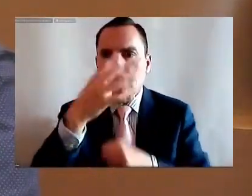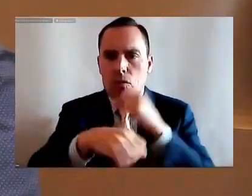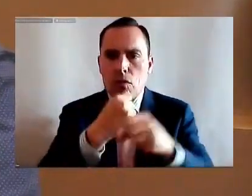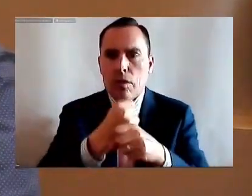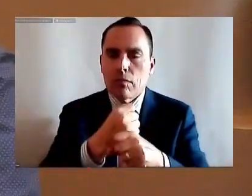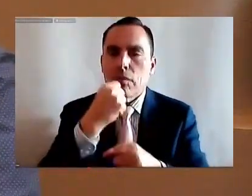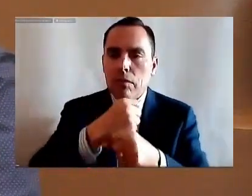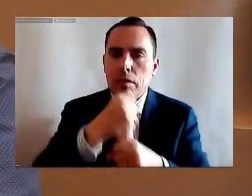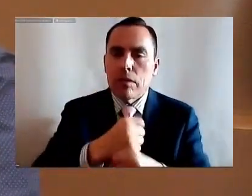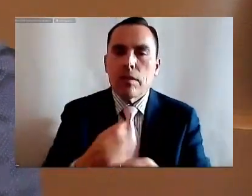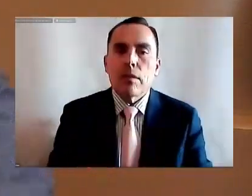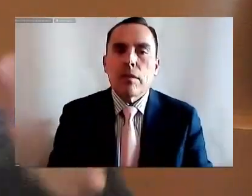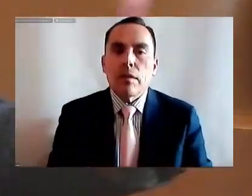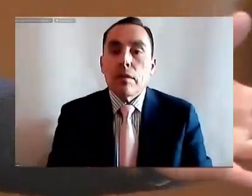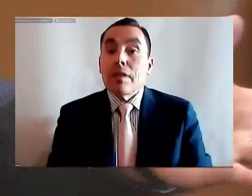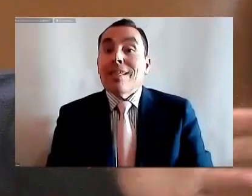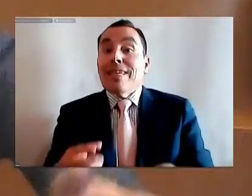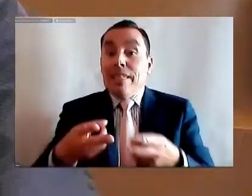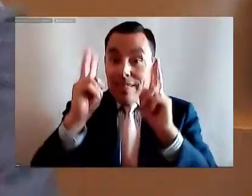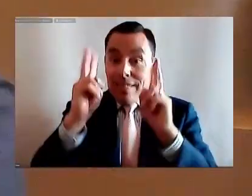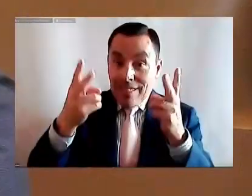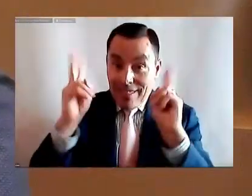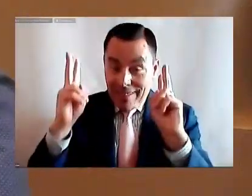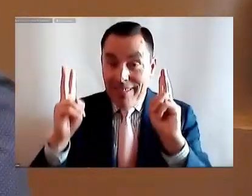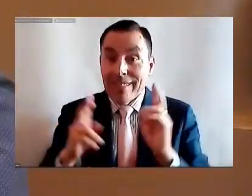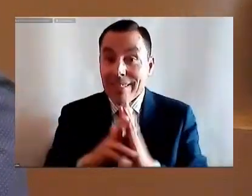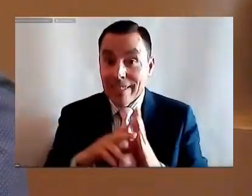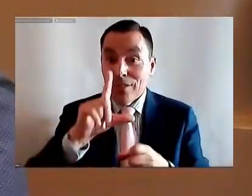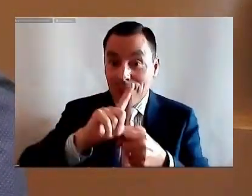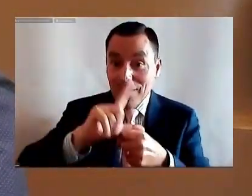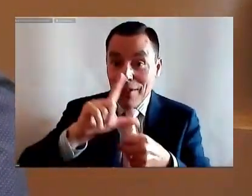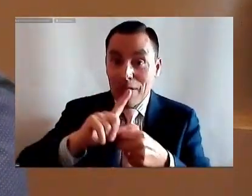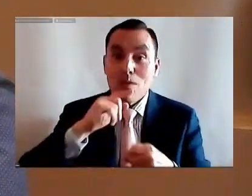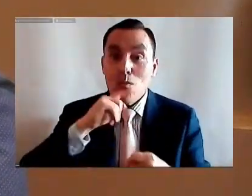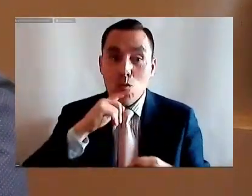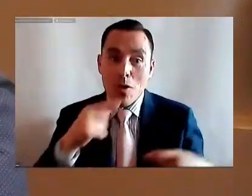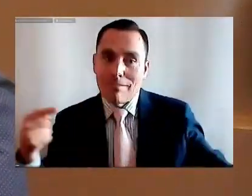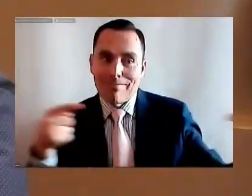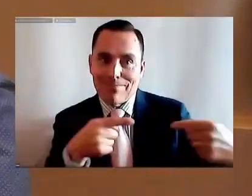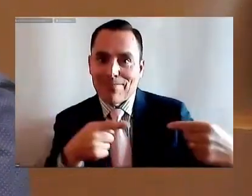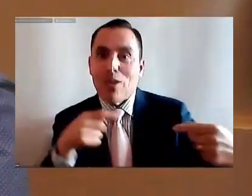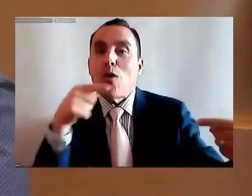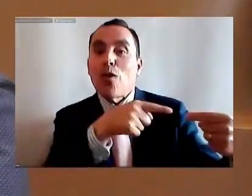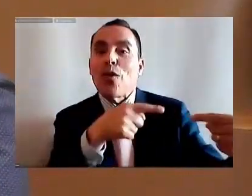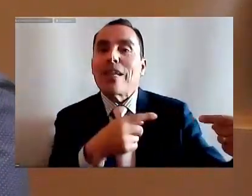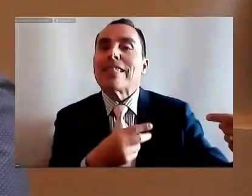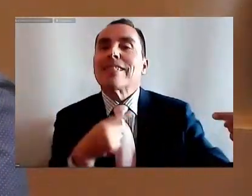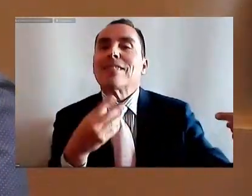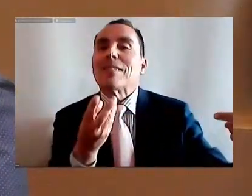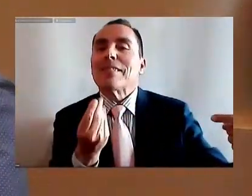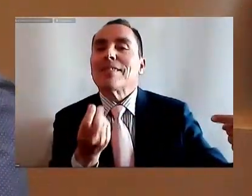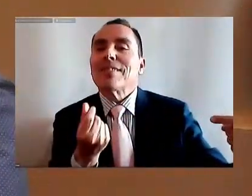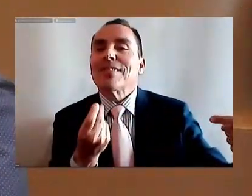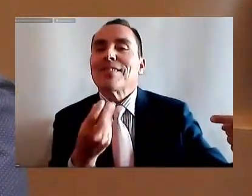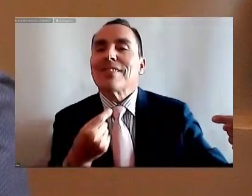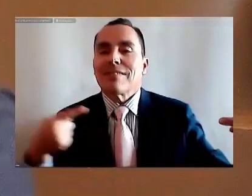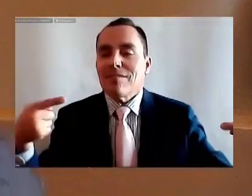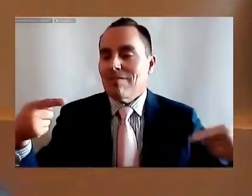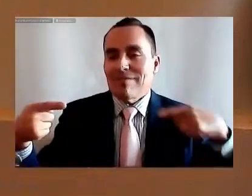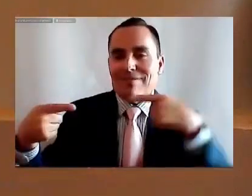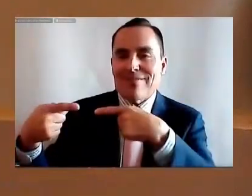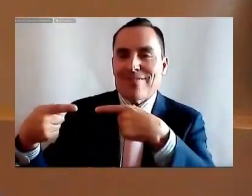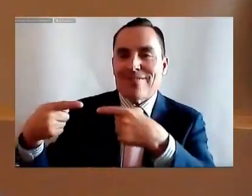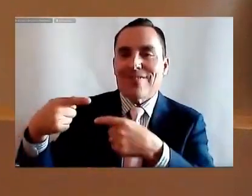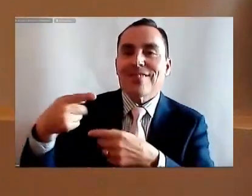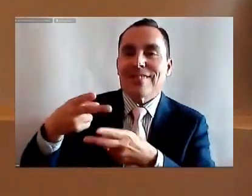Bueno, el derecho laboral se ha construido en contra del argumento económico. O sea, si esto afecta a la productividad, los países escandinavos eran